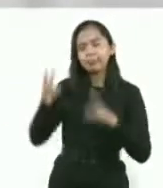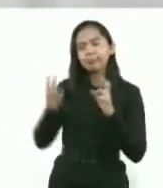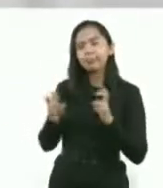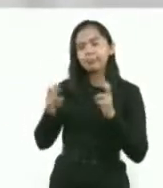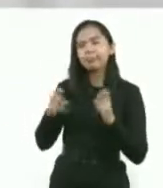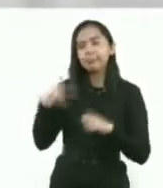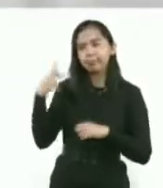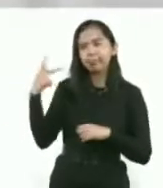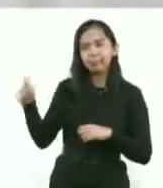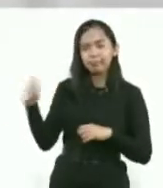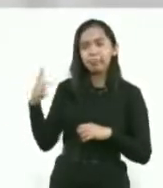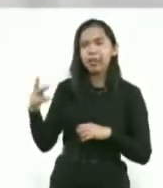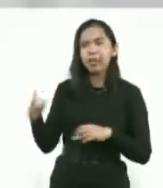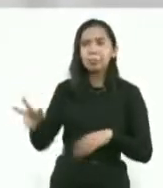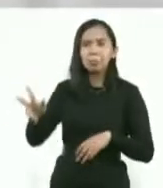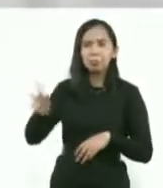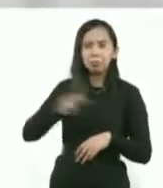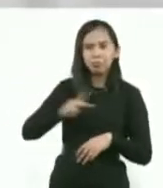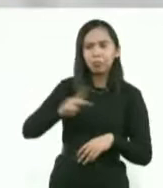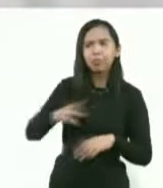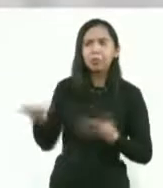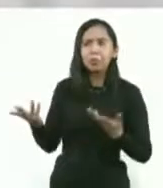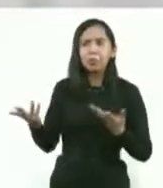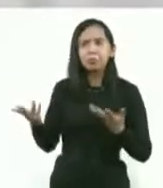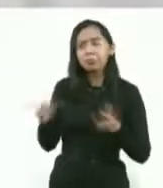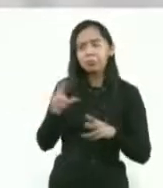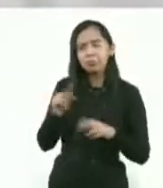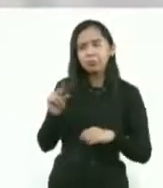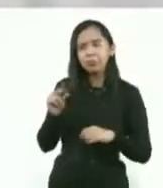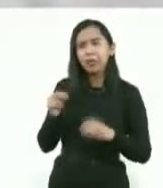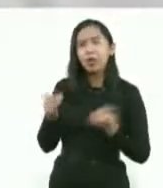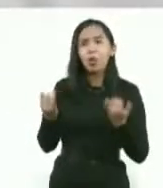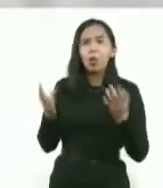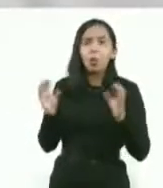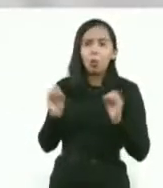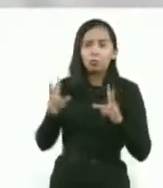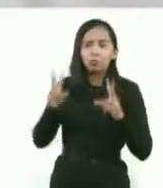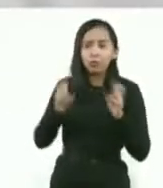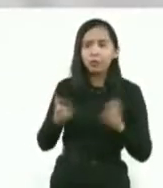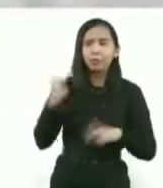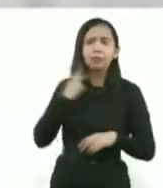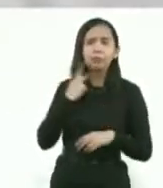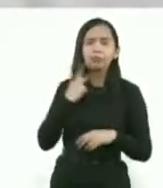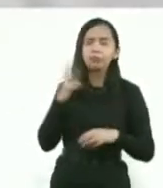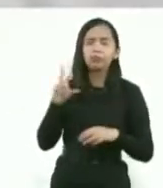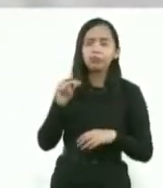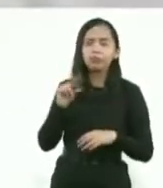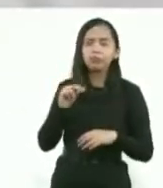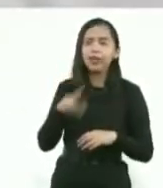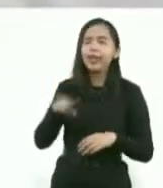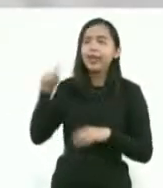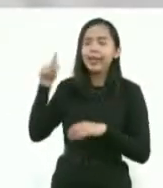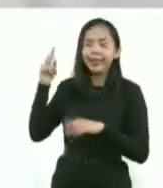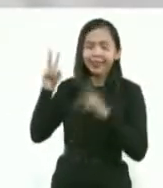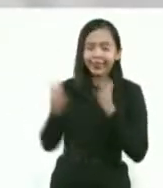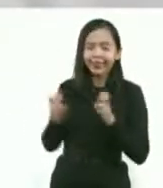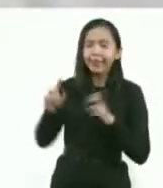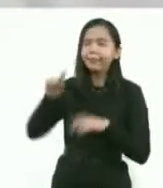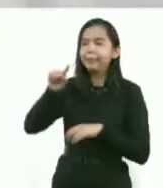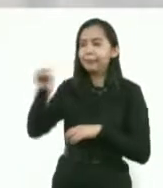que tenga que ver con un tema político, ni mucho menos. Es un tema judicial y ahí se está